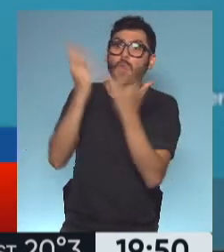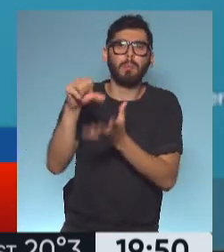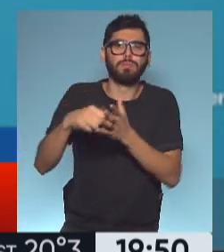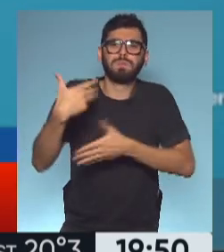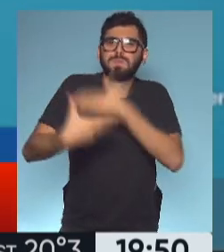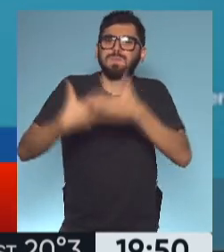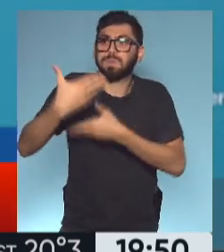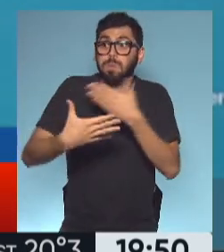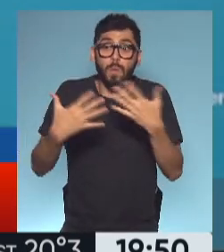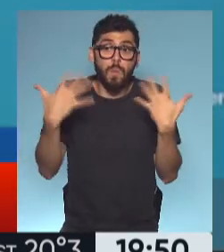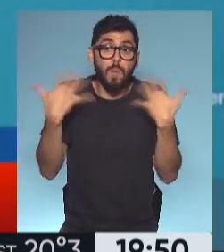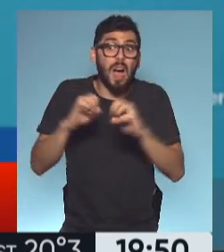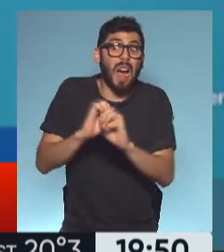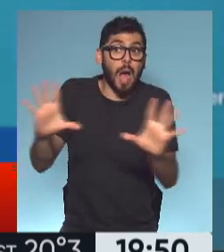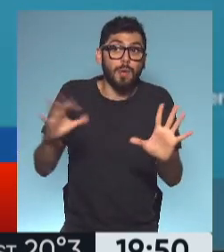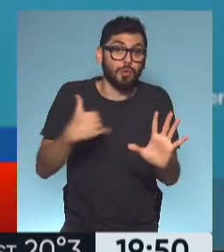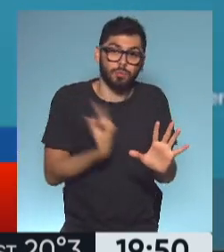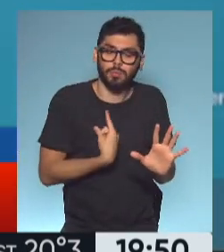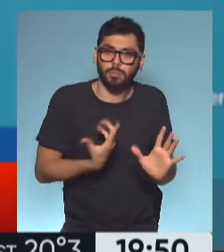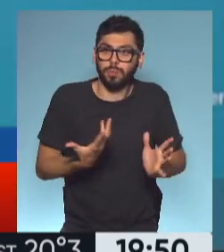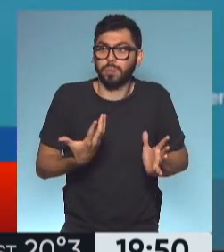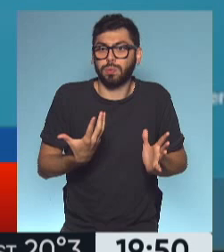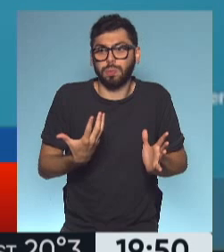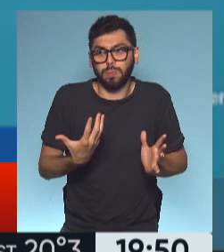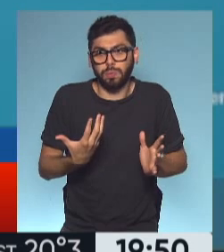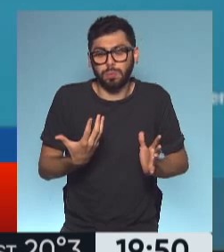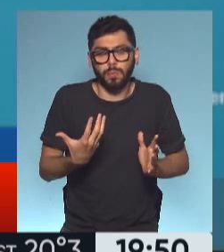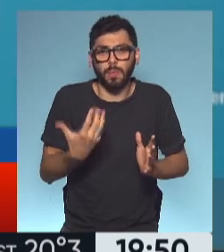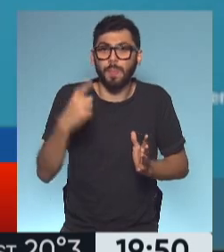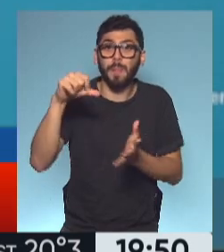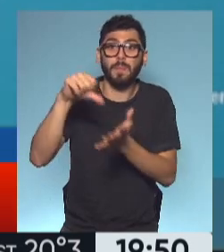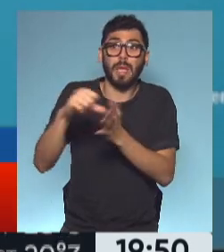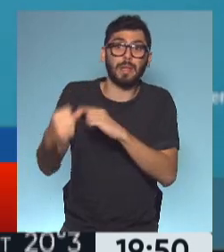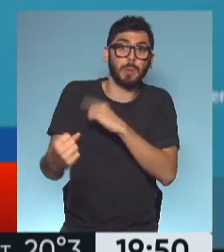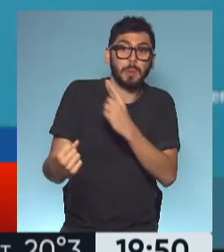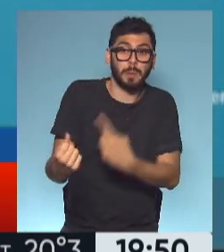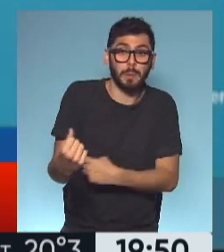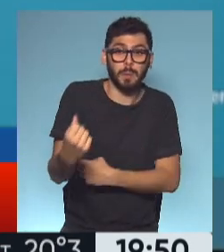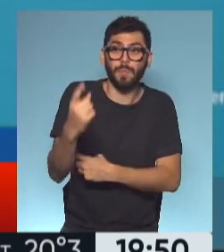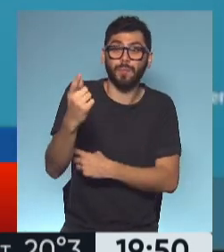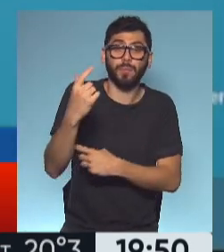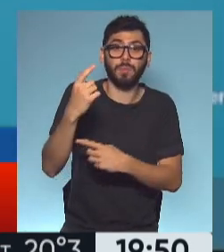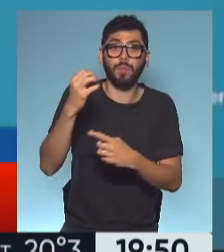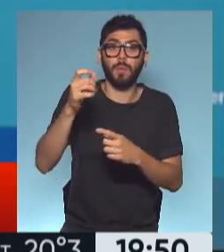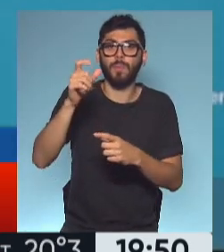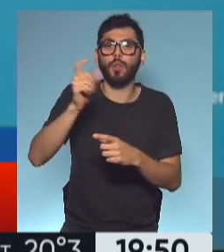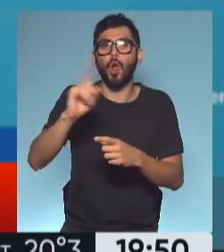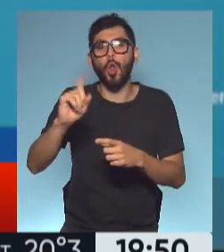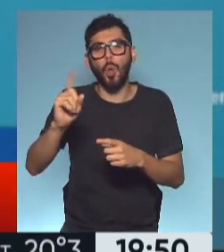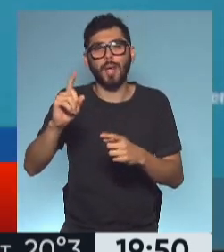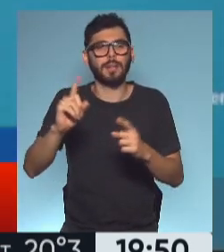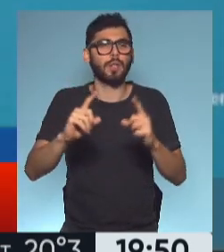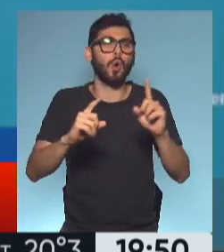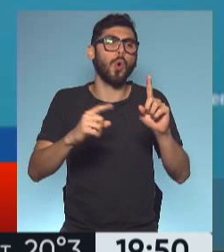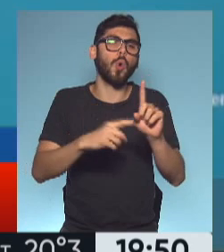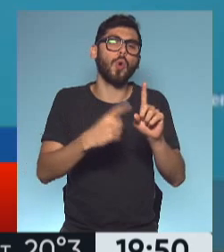desarrollados, que tienen que ver con ya problemas básicos de atención, ¿no? Que ocurre en algún lado,